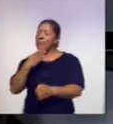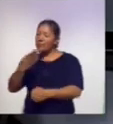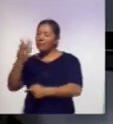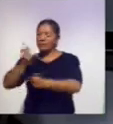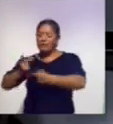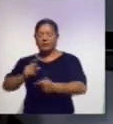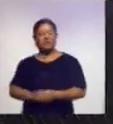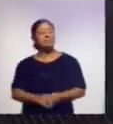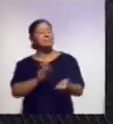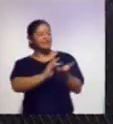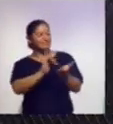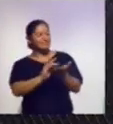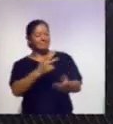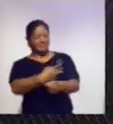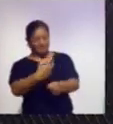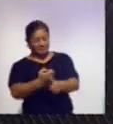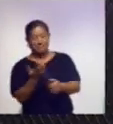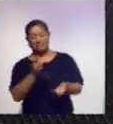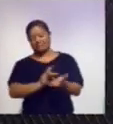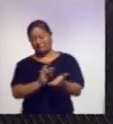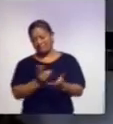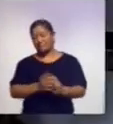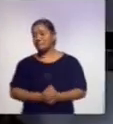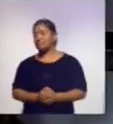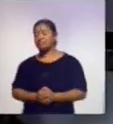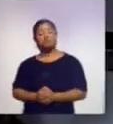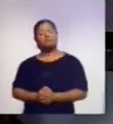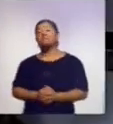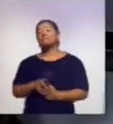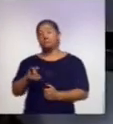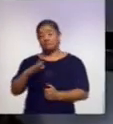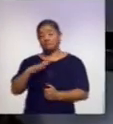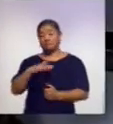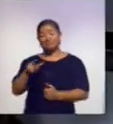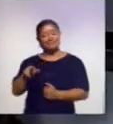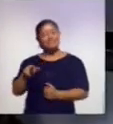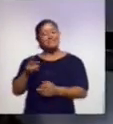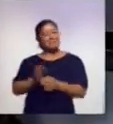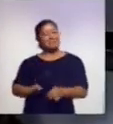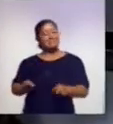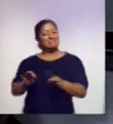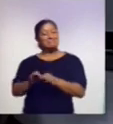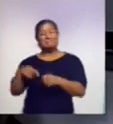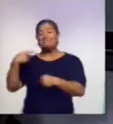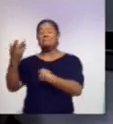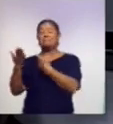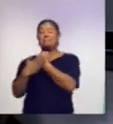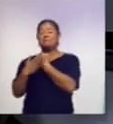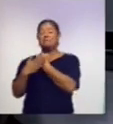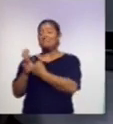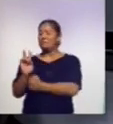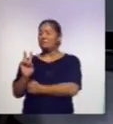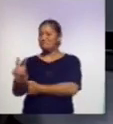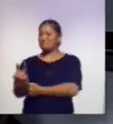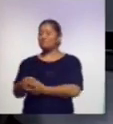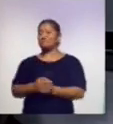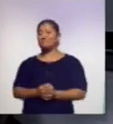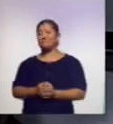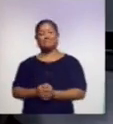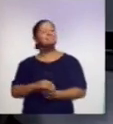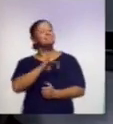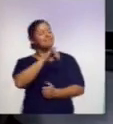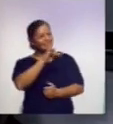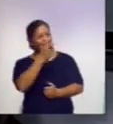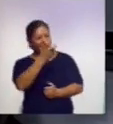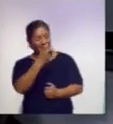esas gracias y gracias por la invitación que nos hace no pues es que ya se avecina un evento importante este próximo viernes no es así sí claro mira